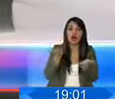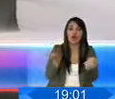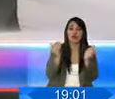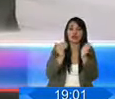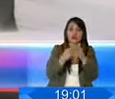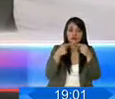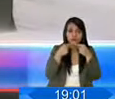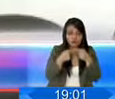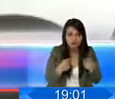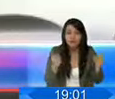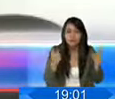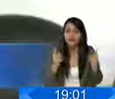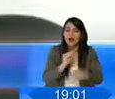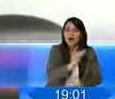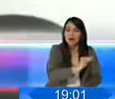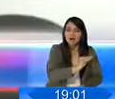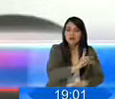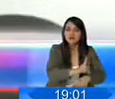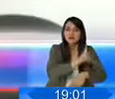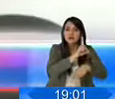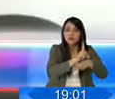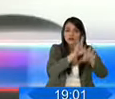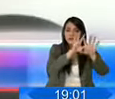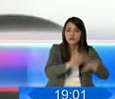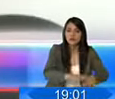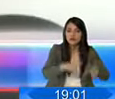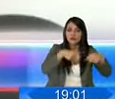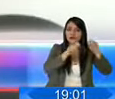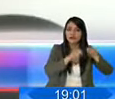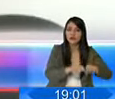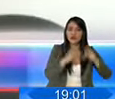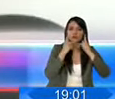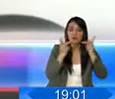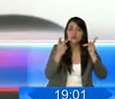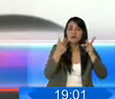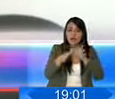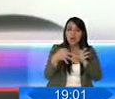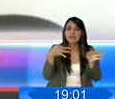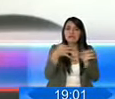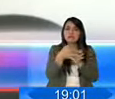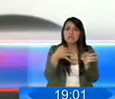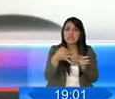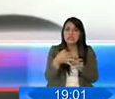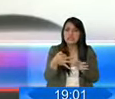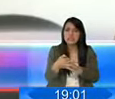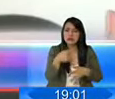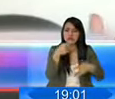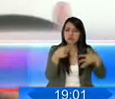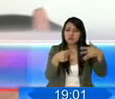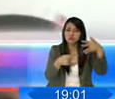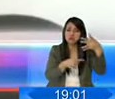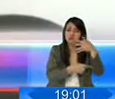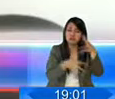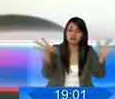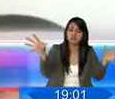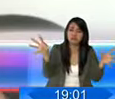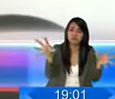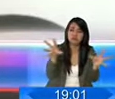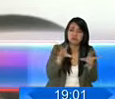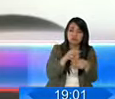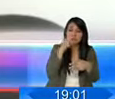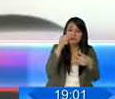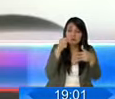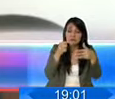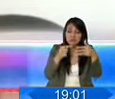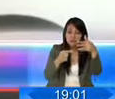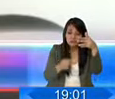un comunicado al director del Sercop explicándole nuevamente todo esto y haciendo un recuento de los pasos que hemos